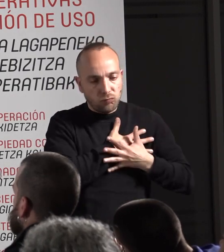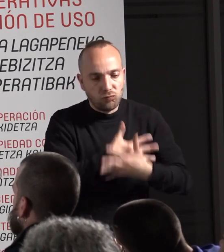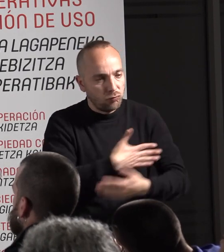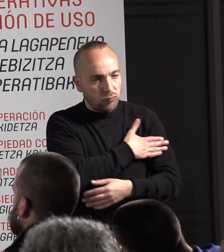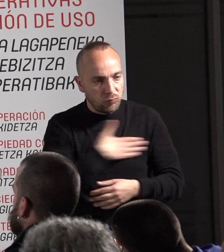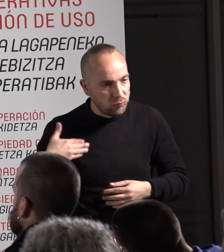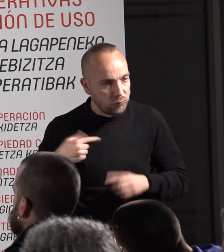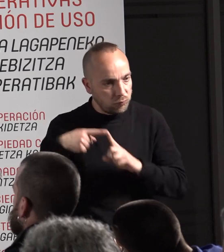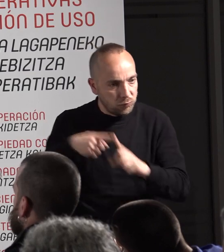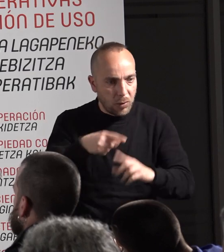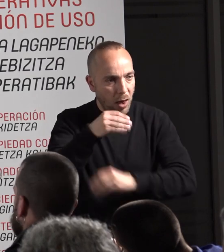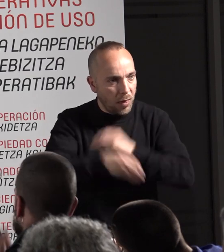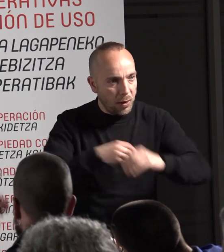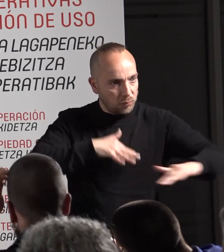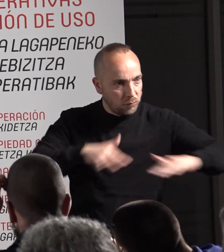que